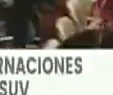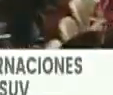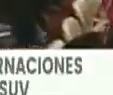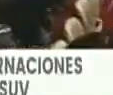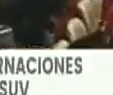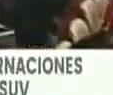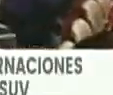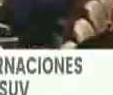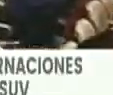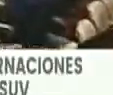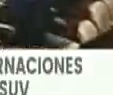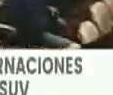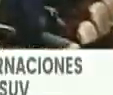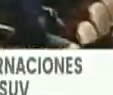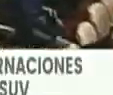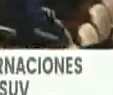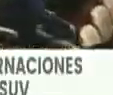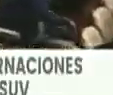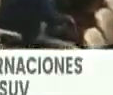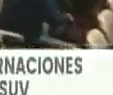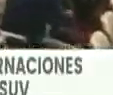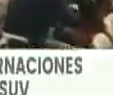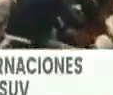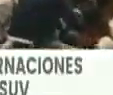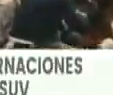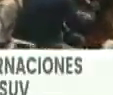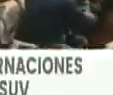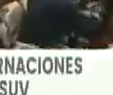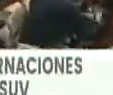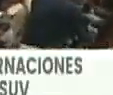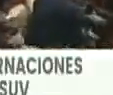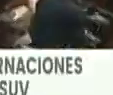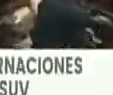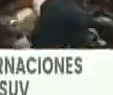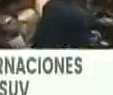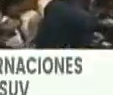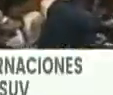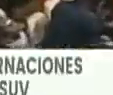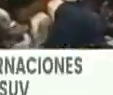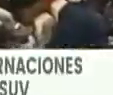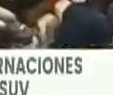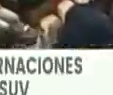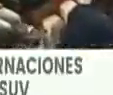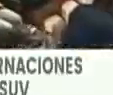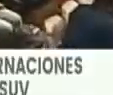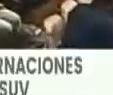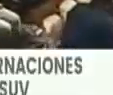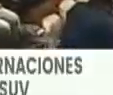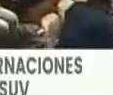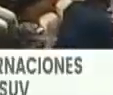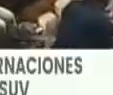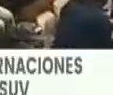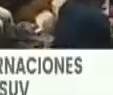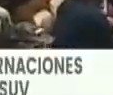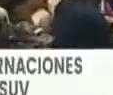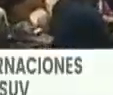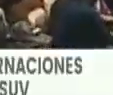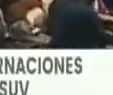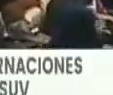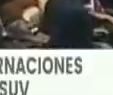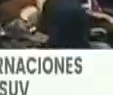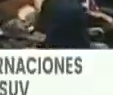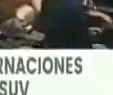Bienvenido, presidente, a esta reunión de trabajo. Hoy nos encontramos acá. Se